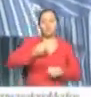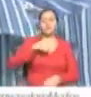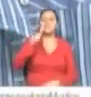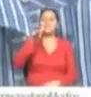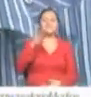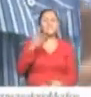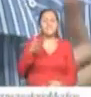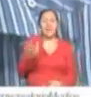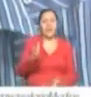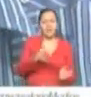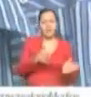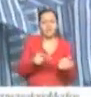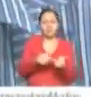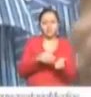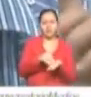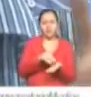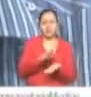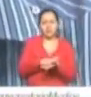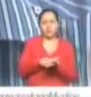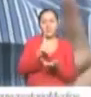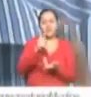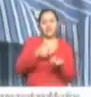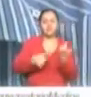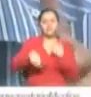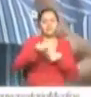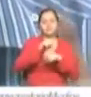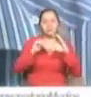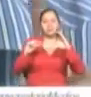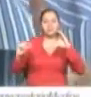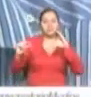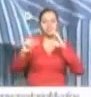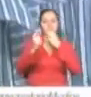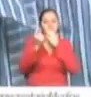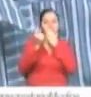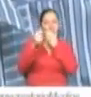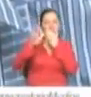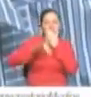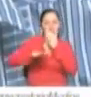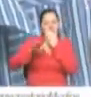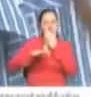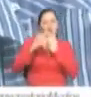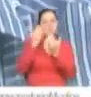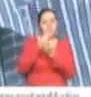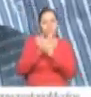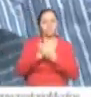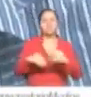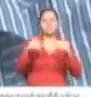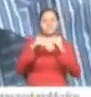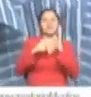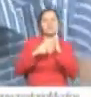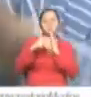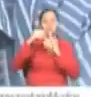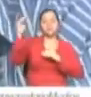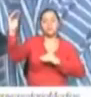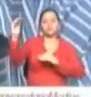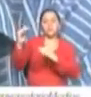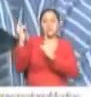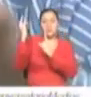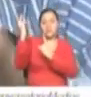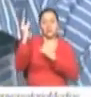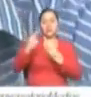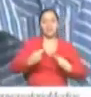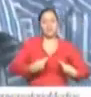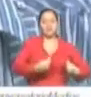tenemos hecho. Lo que quieren hacer es cambiar la distribución de la riqueza de este país. Bajar impuestos para los ricos y quitar